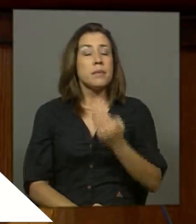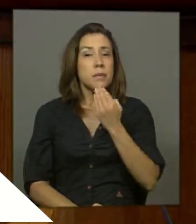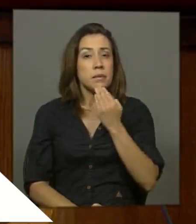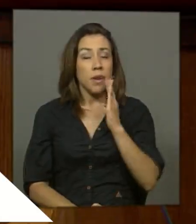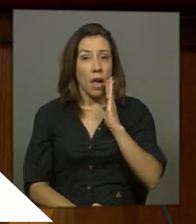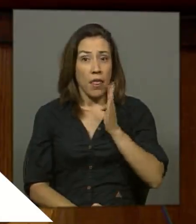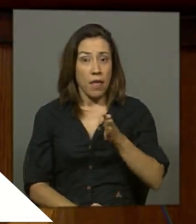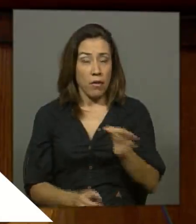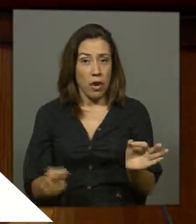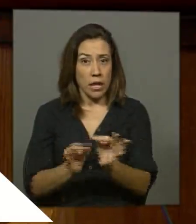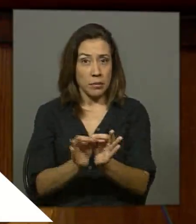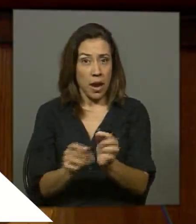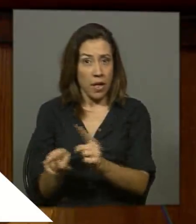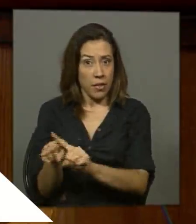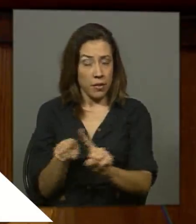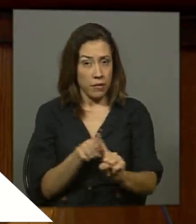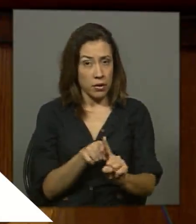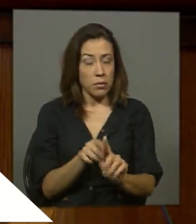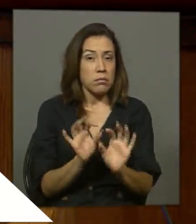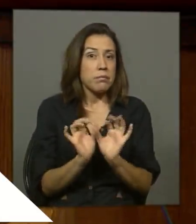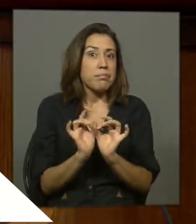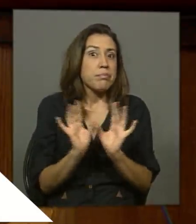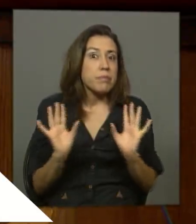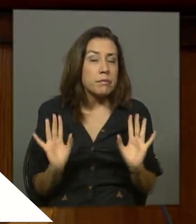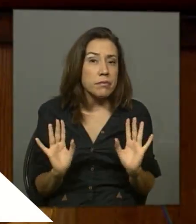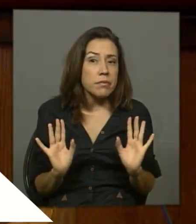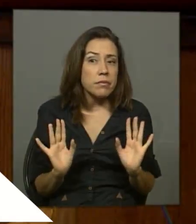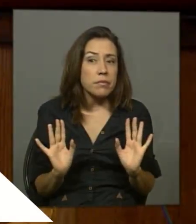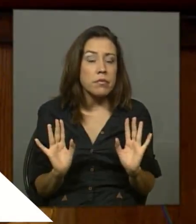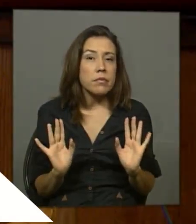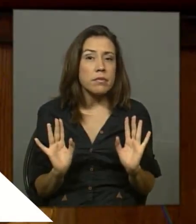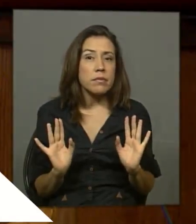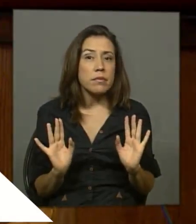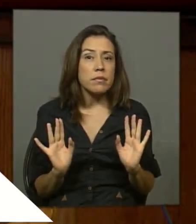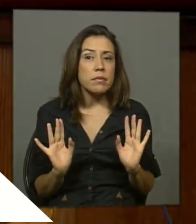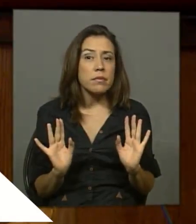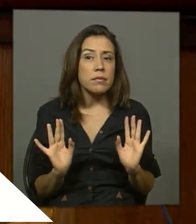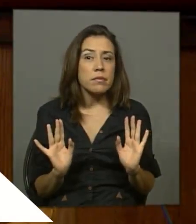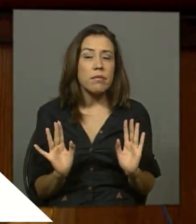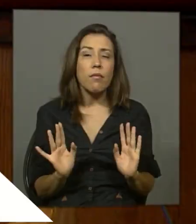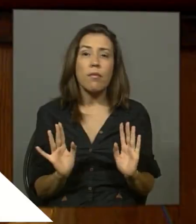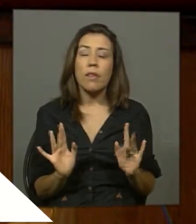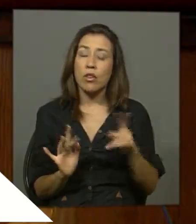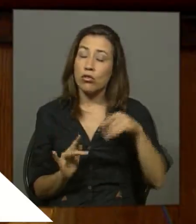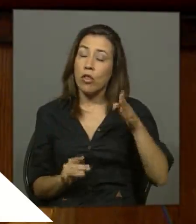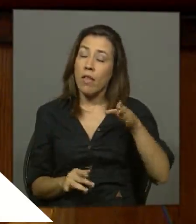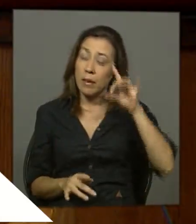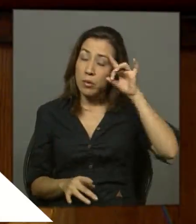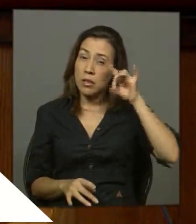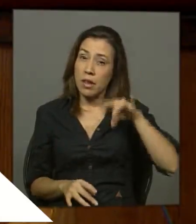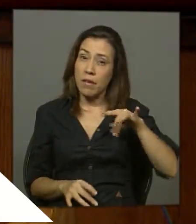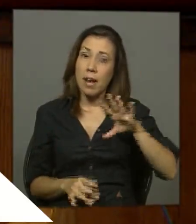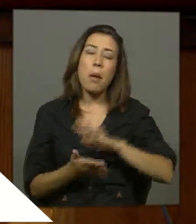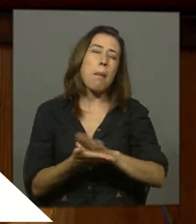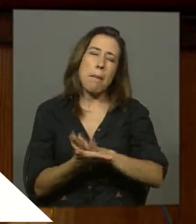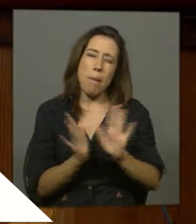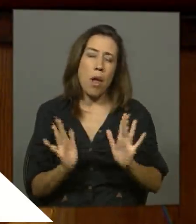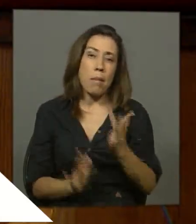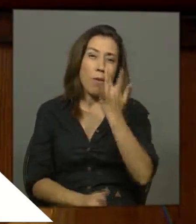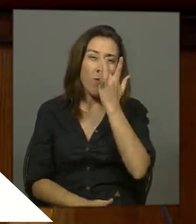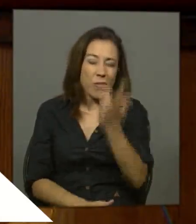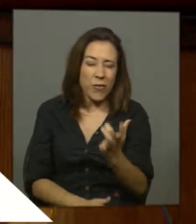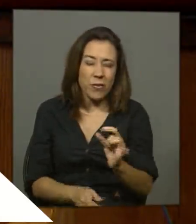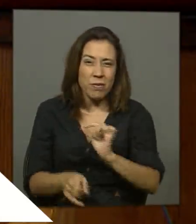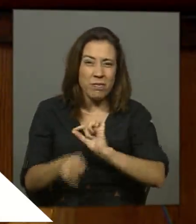debo distinguir hipotéticamente de que teniendo presente que sea intencional